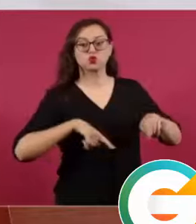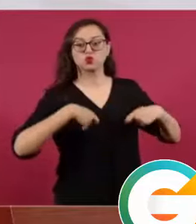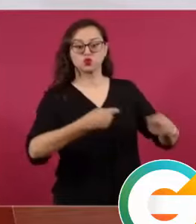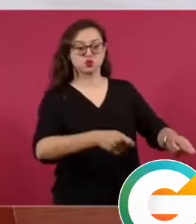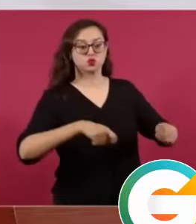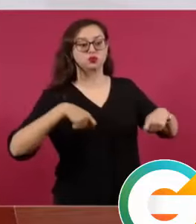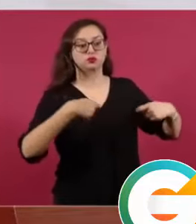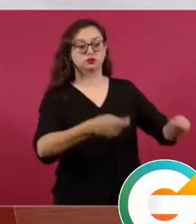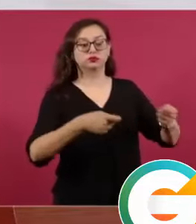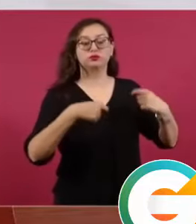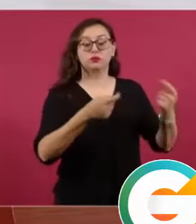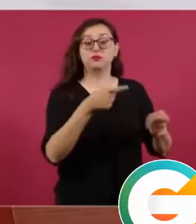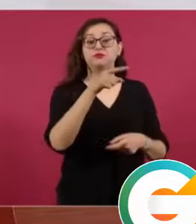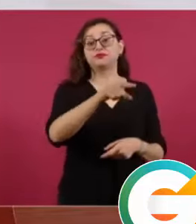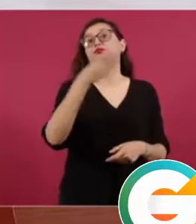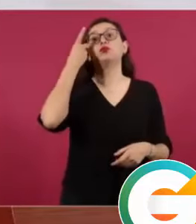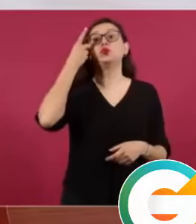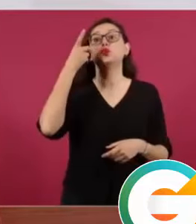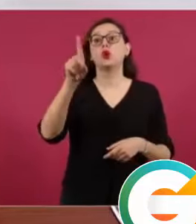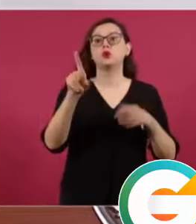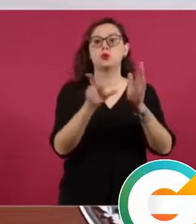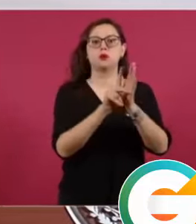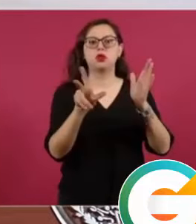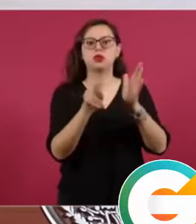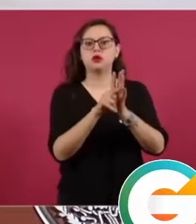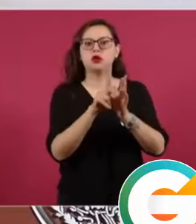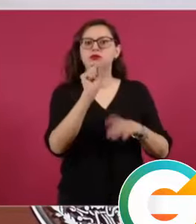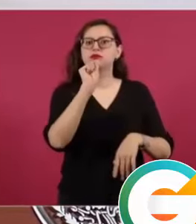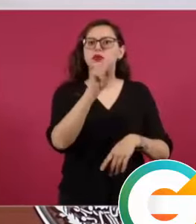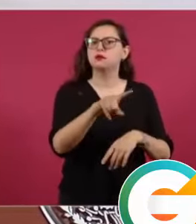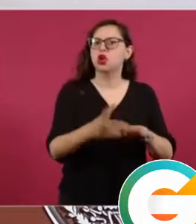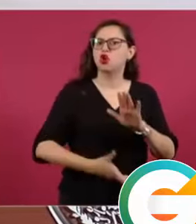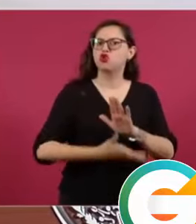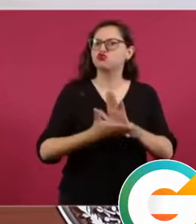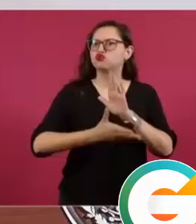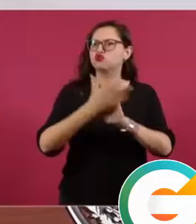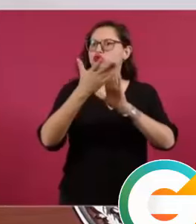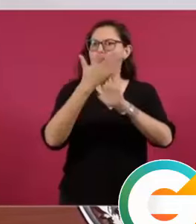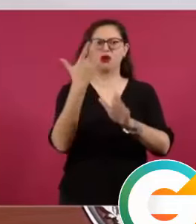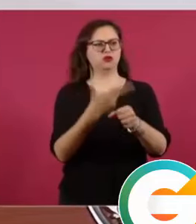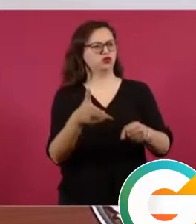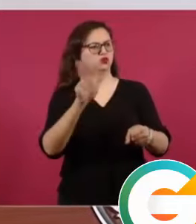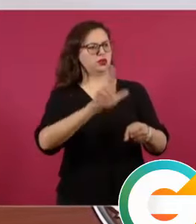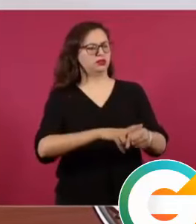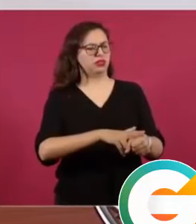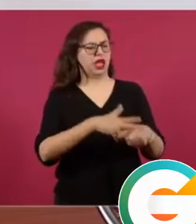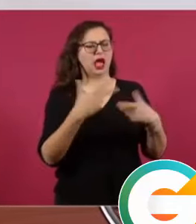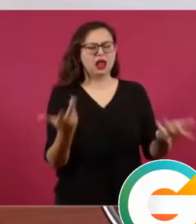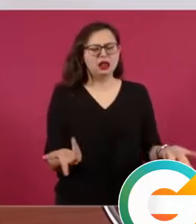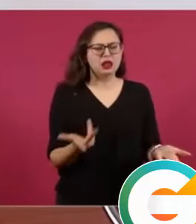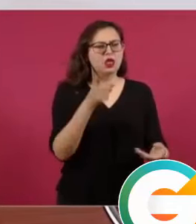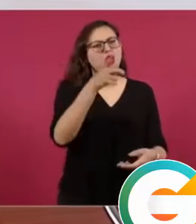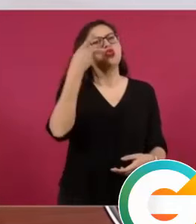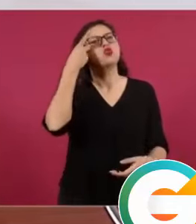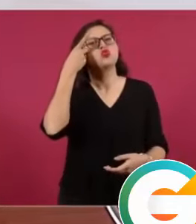constructores de hospitales para el gobierno y de reclusorios para el